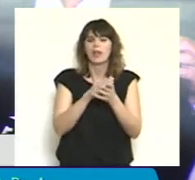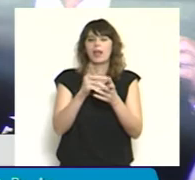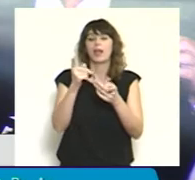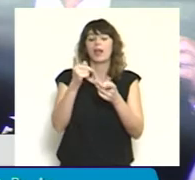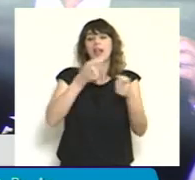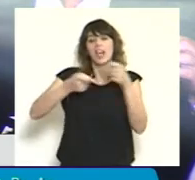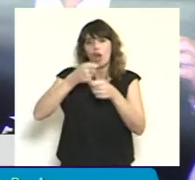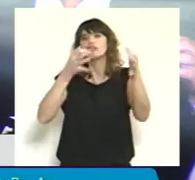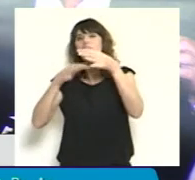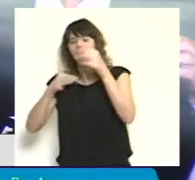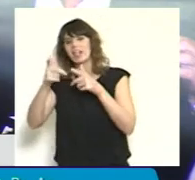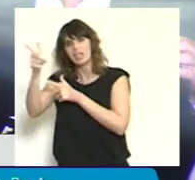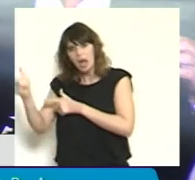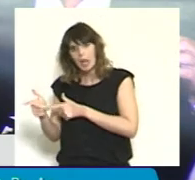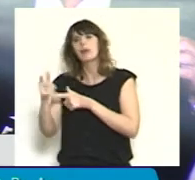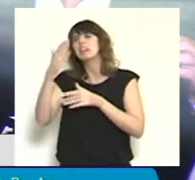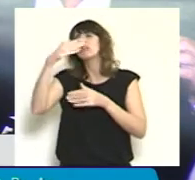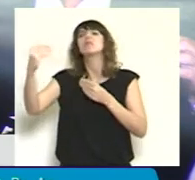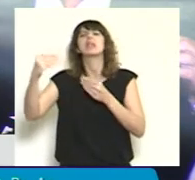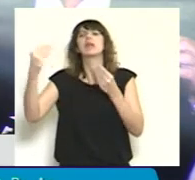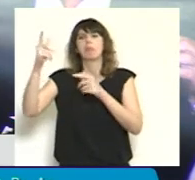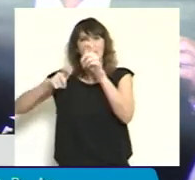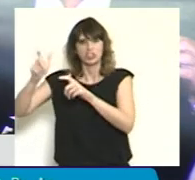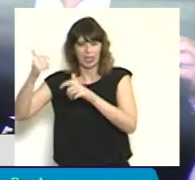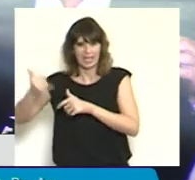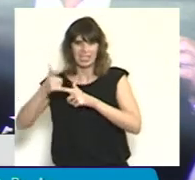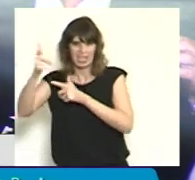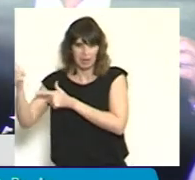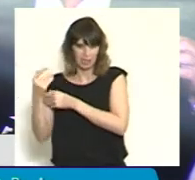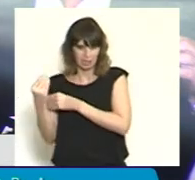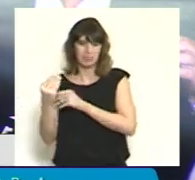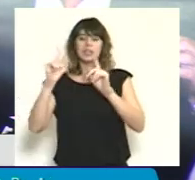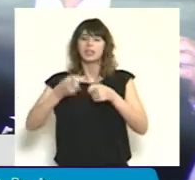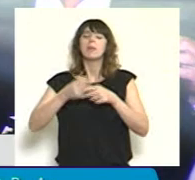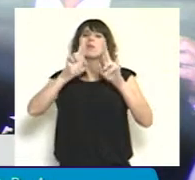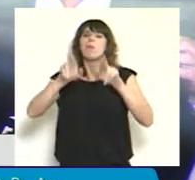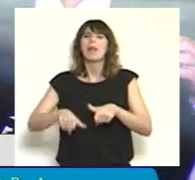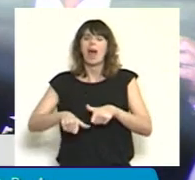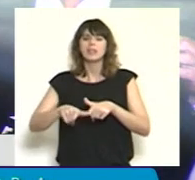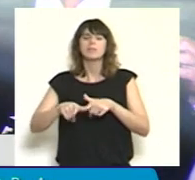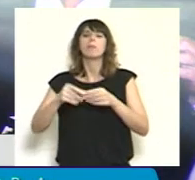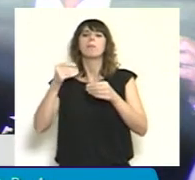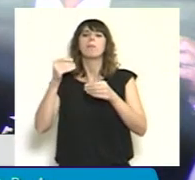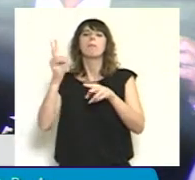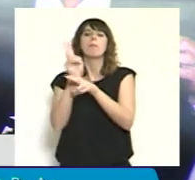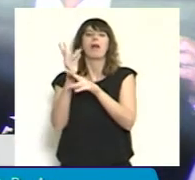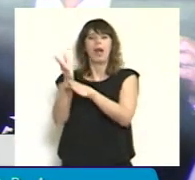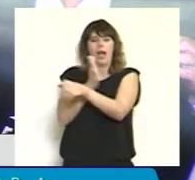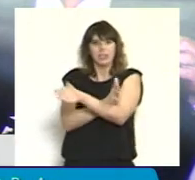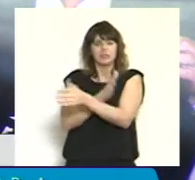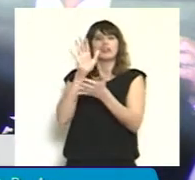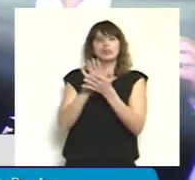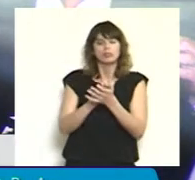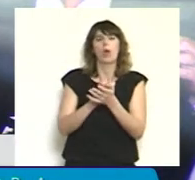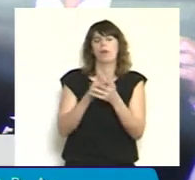consecuencias del uso. Con este fondo se financiará también el Plan de Acción de Prevención contra la Violencia Armada